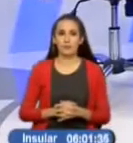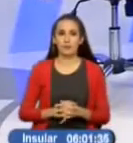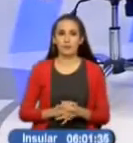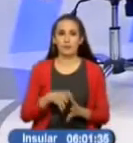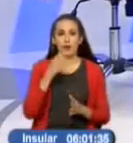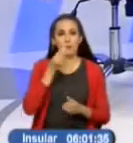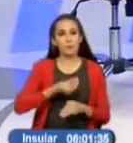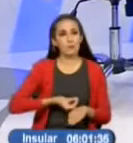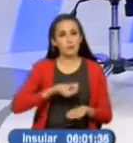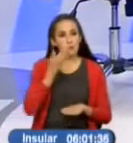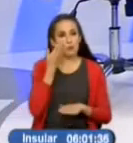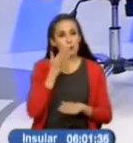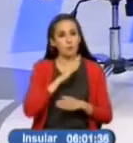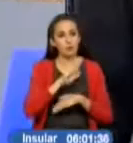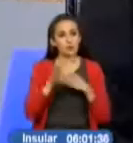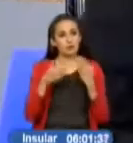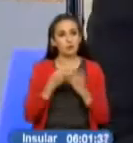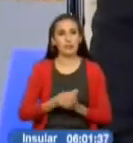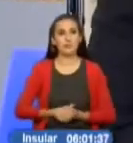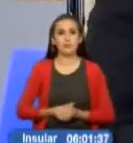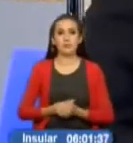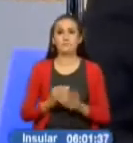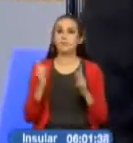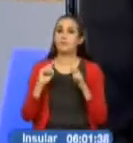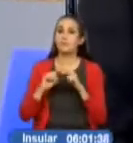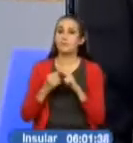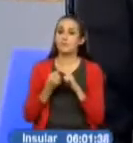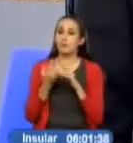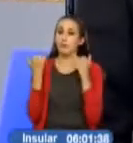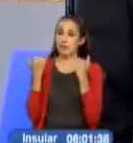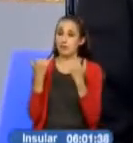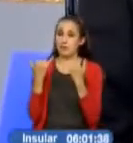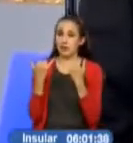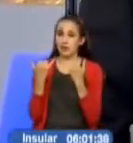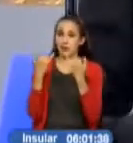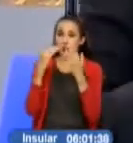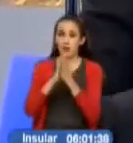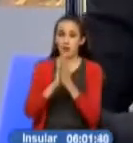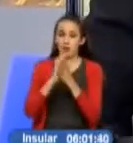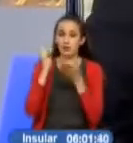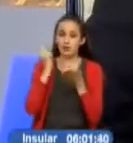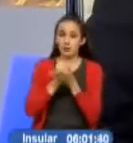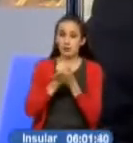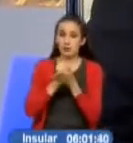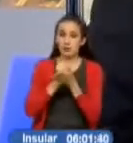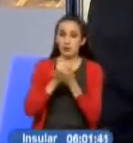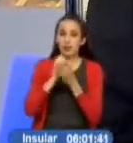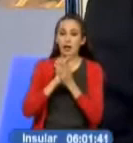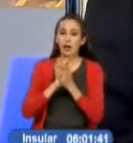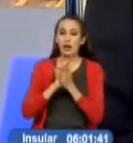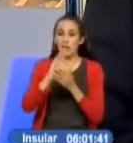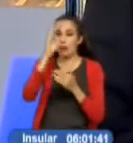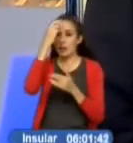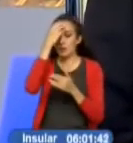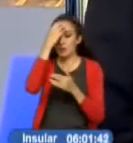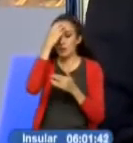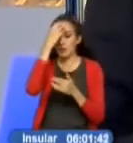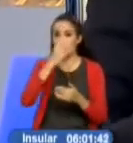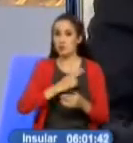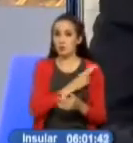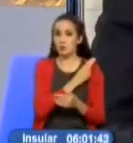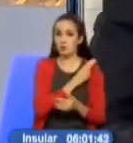muy buenos días, bienvenido. Se inicia el proceso de admisión a la educación superior